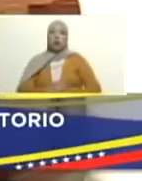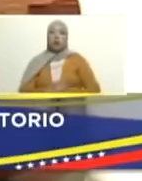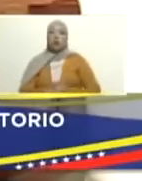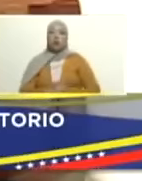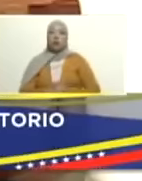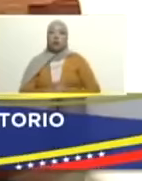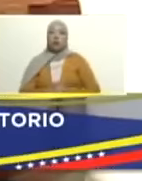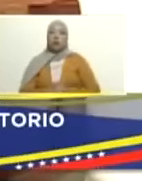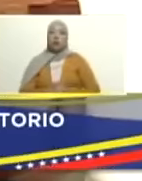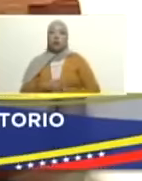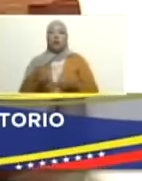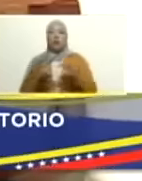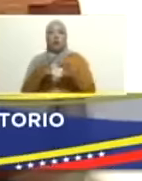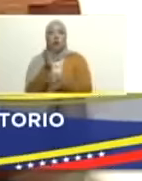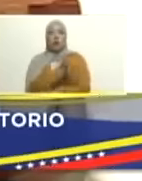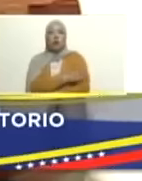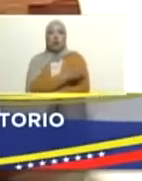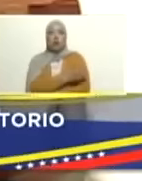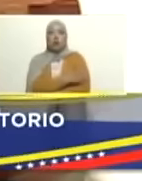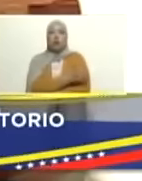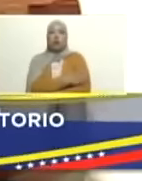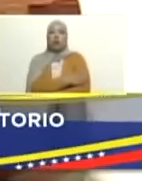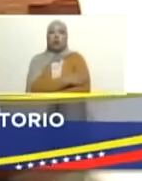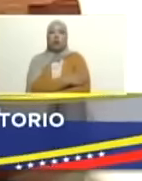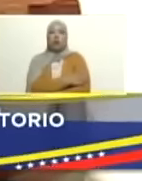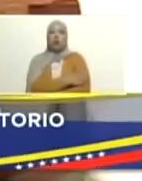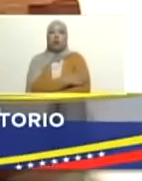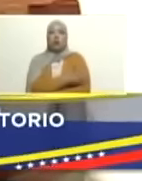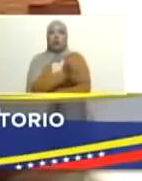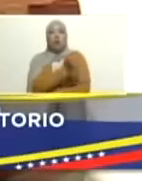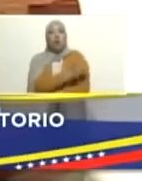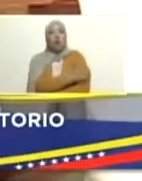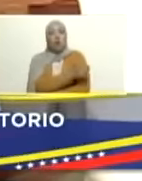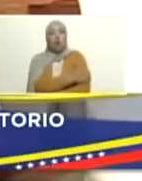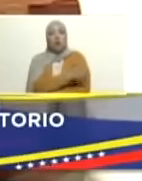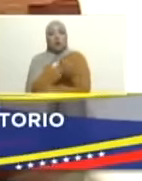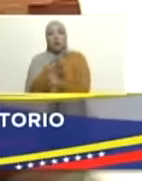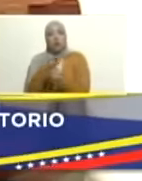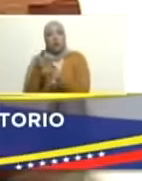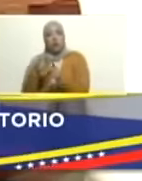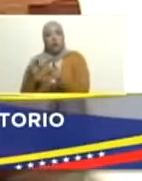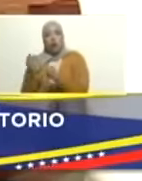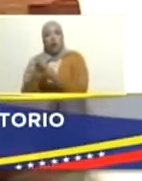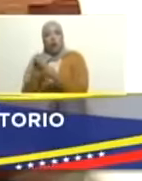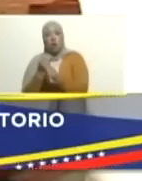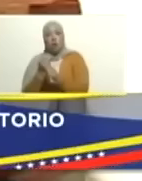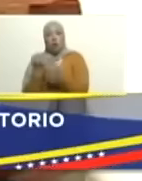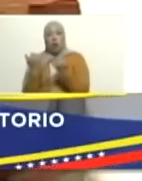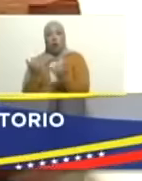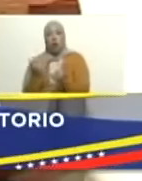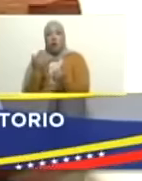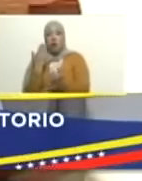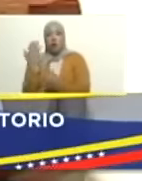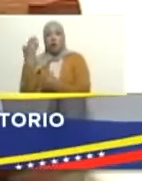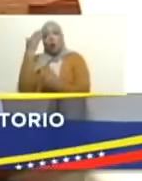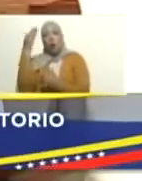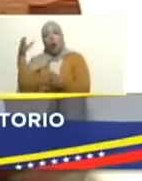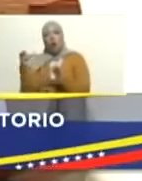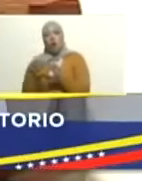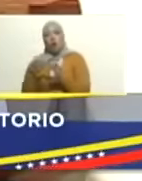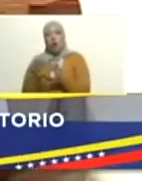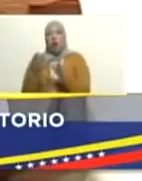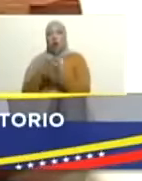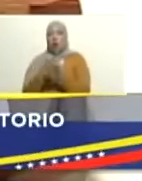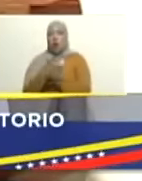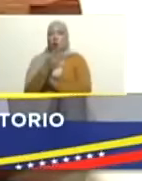uno de los sectores de oposición, de una oposición diversa, que tiene diversas corrientes, agrupaciones y